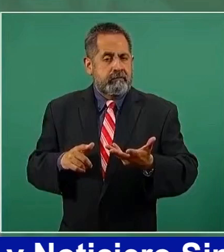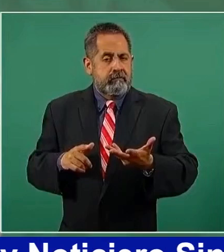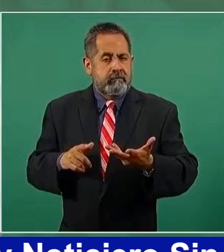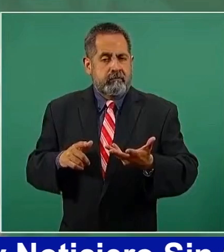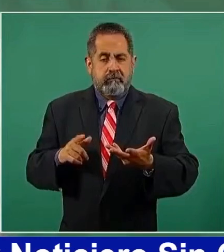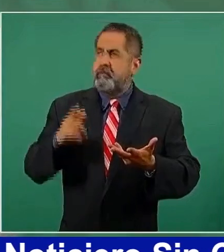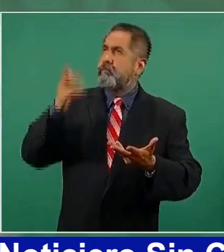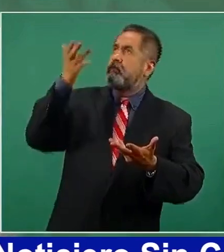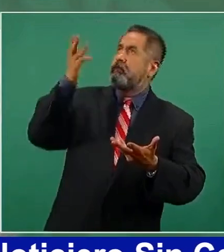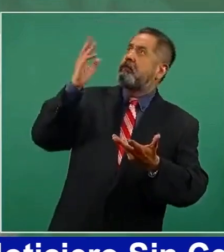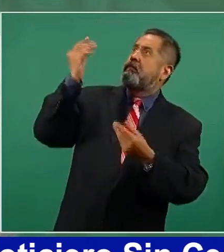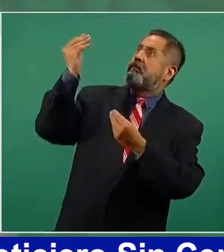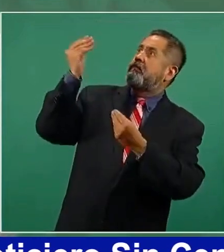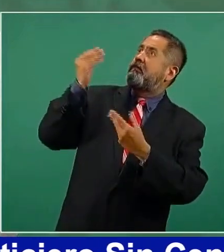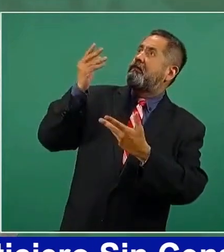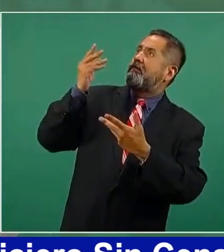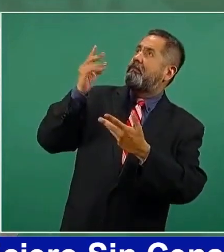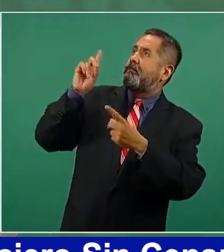divina providencia.